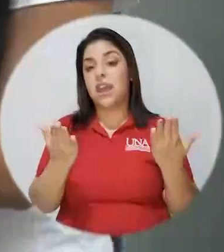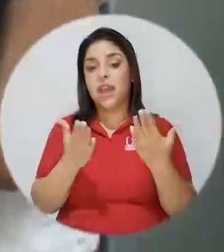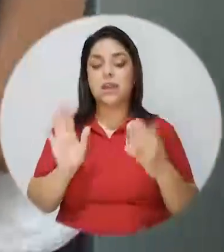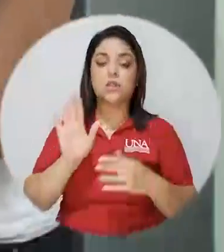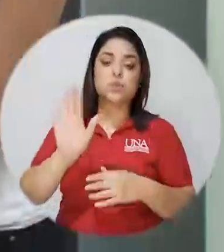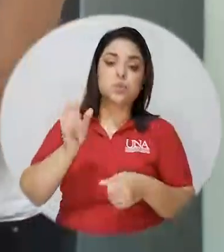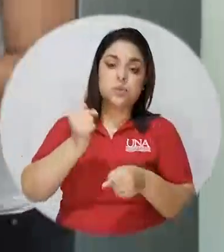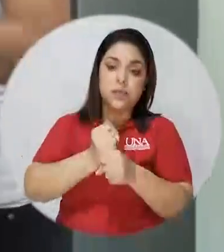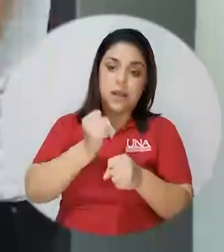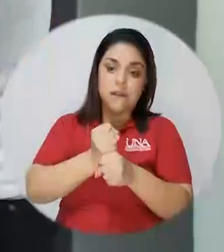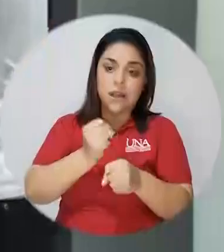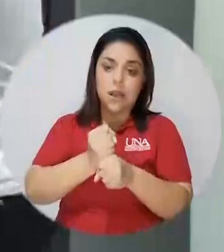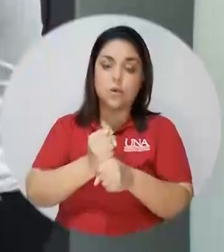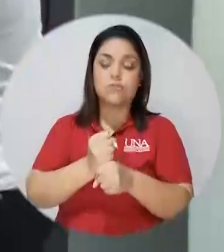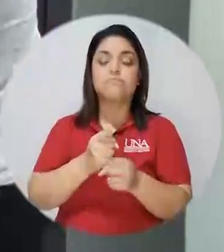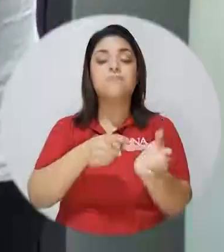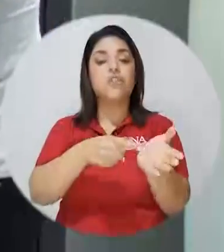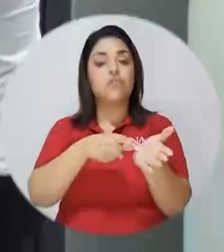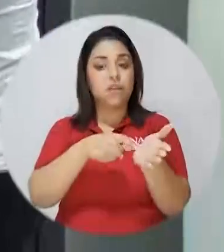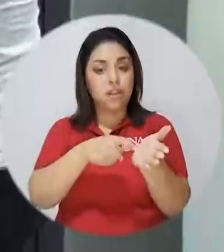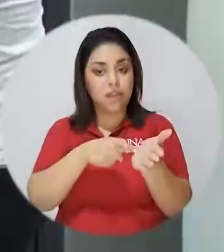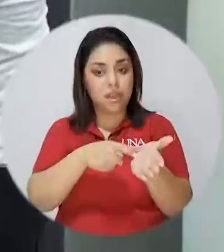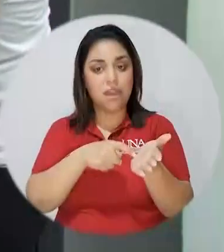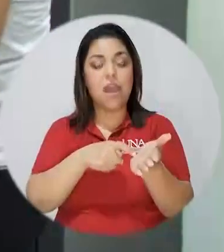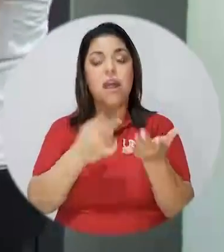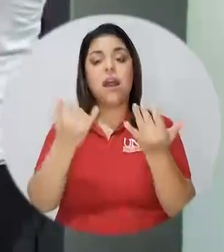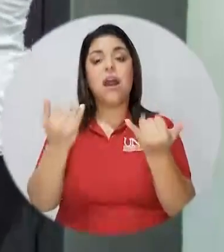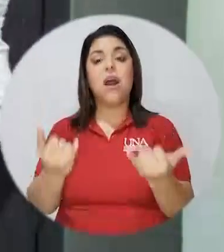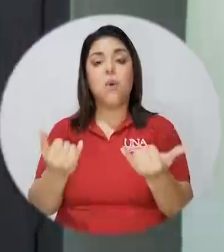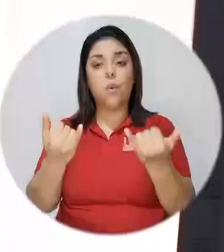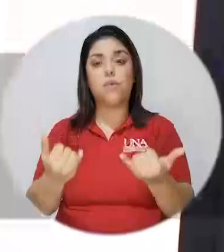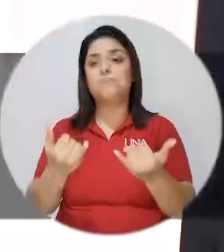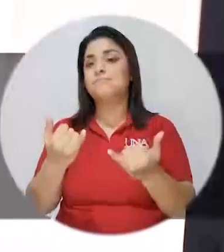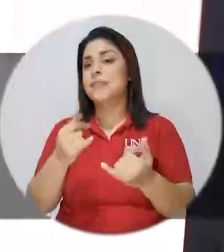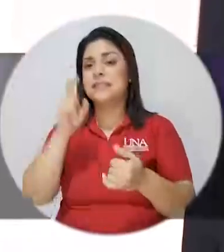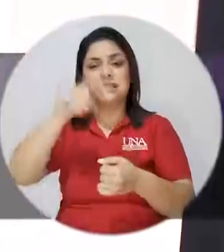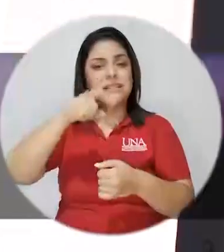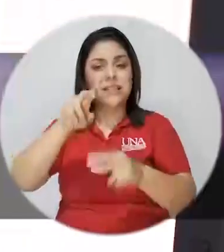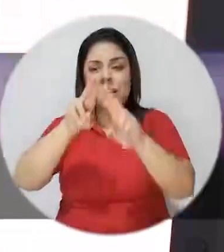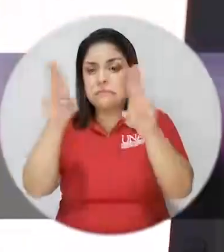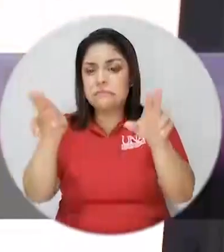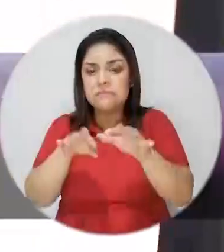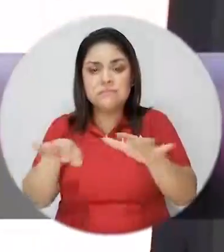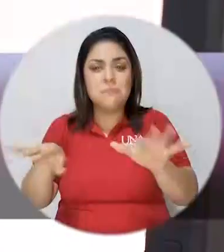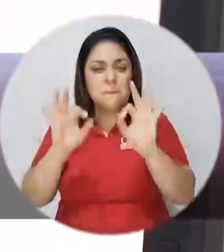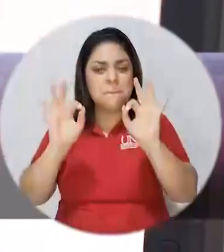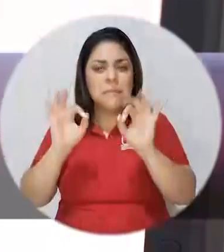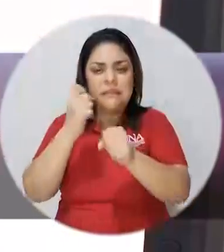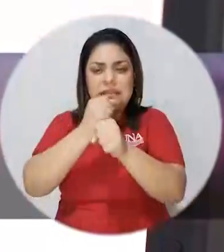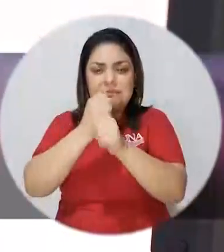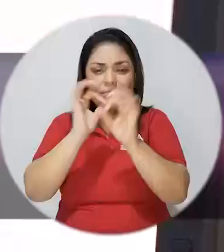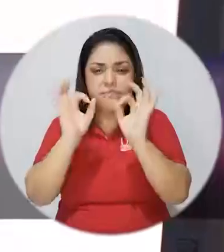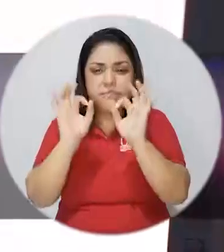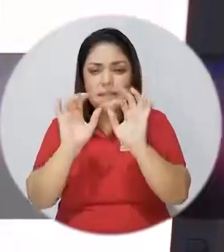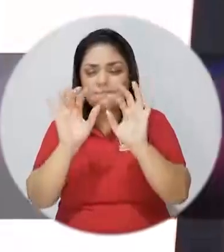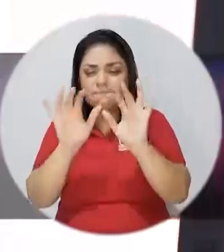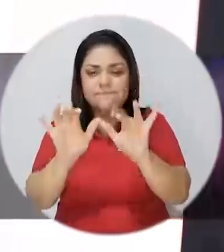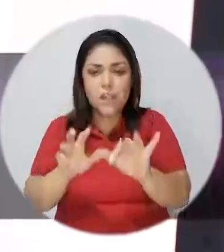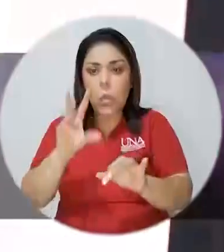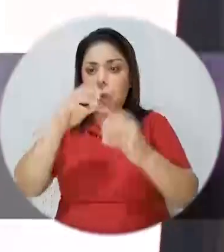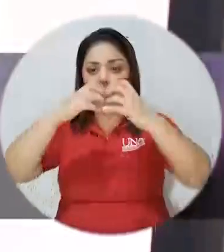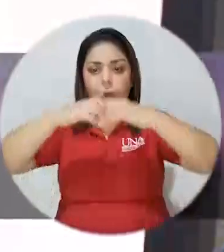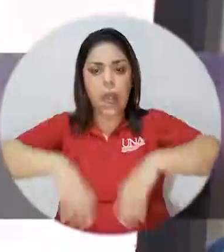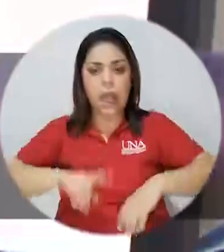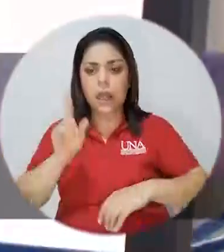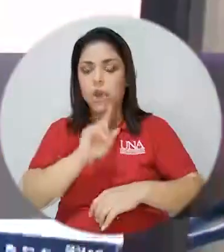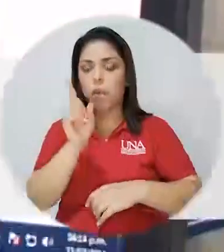forma sus labores requieren que estos sistemas se encuentren en línea, que se encuentren operando, que